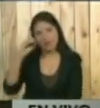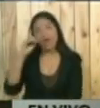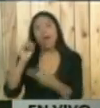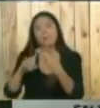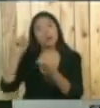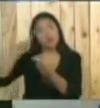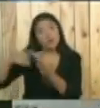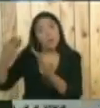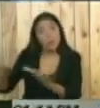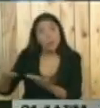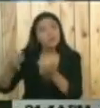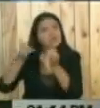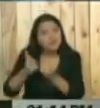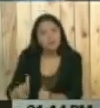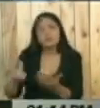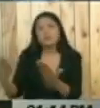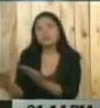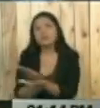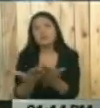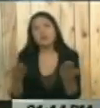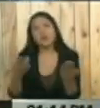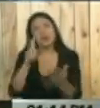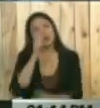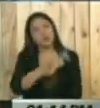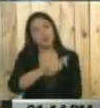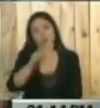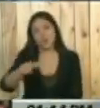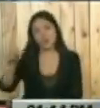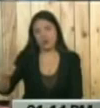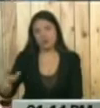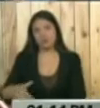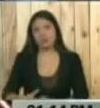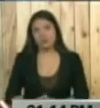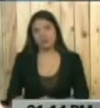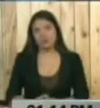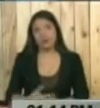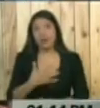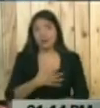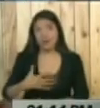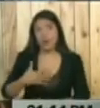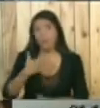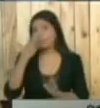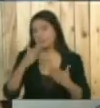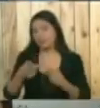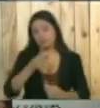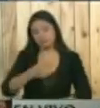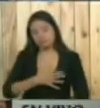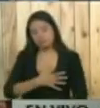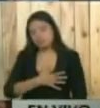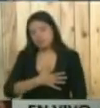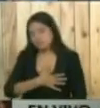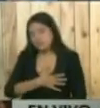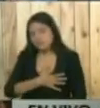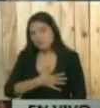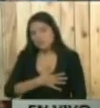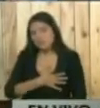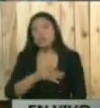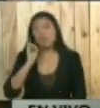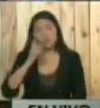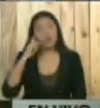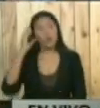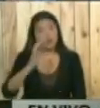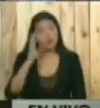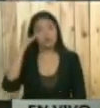Marlene, para tus hijos, para tu pueblo. Yo quiero que lo lleves siempre en tu corazón y en tu